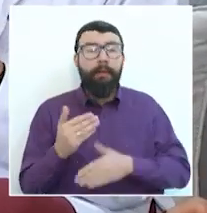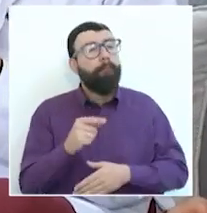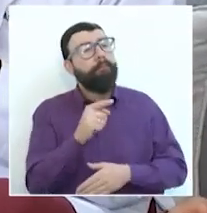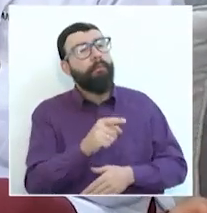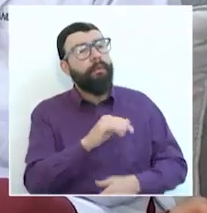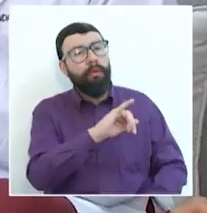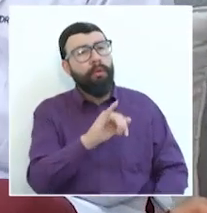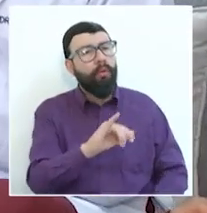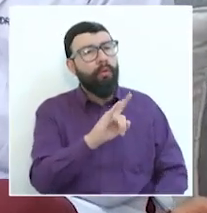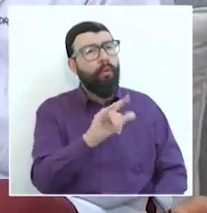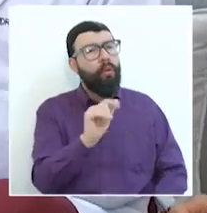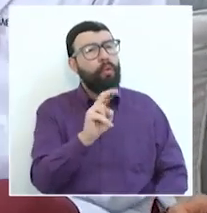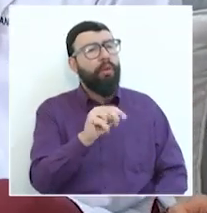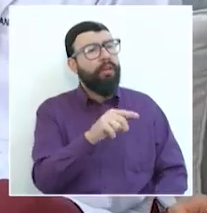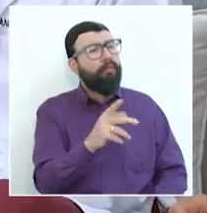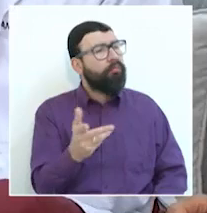Julián.